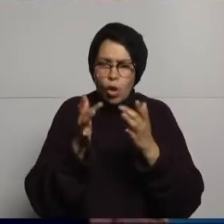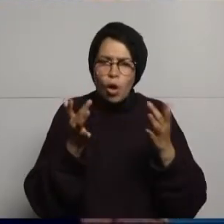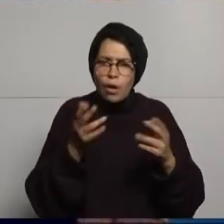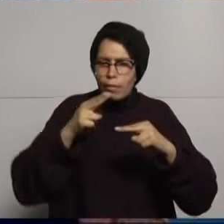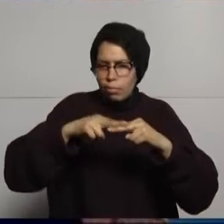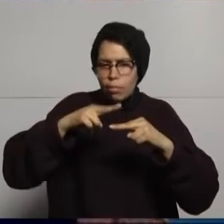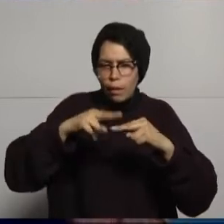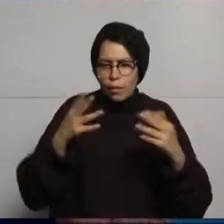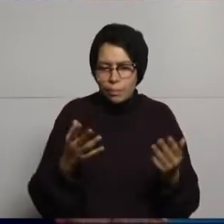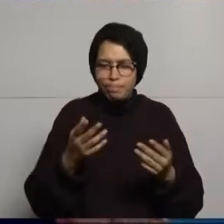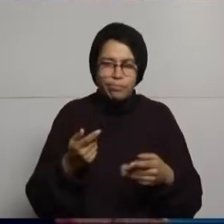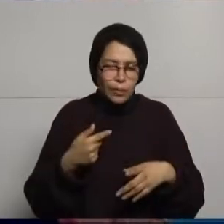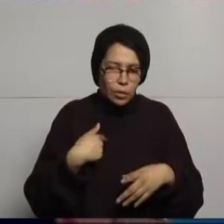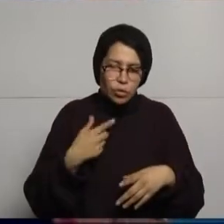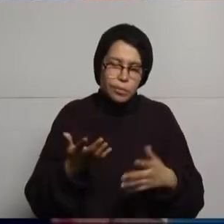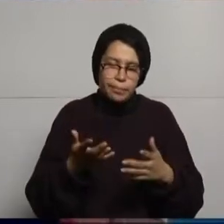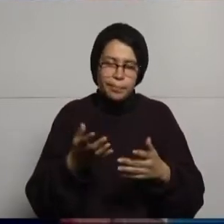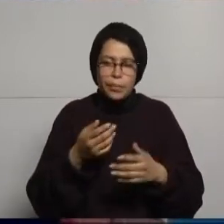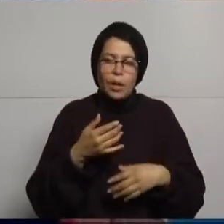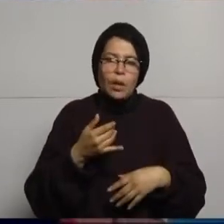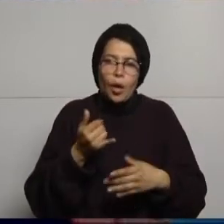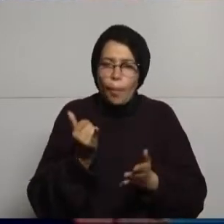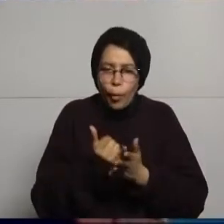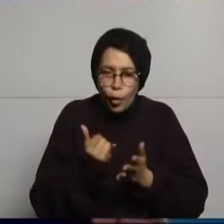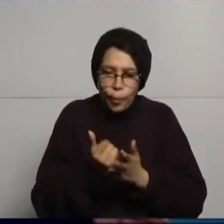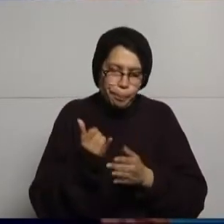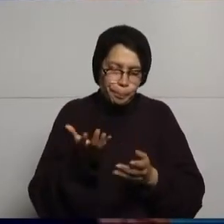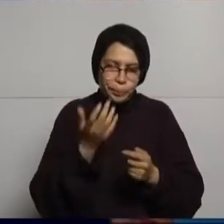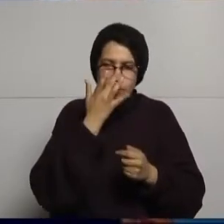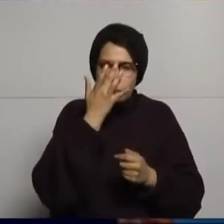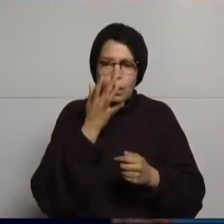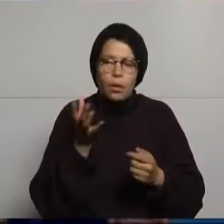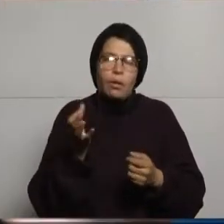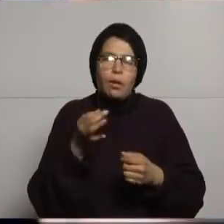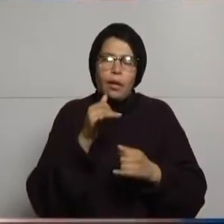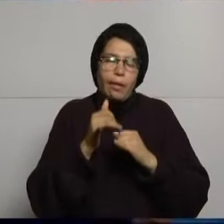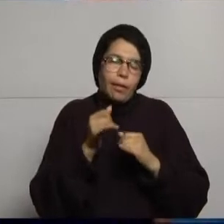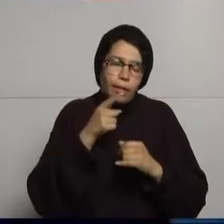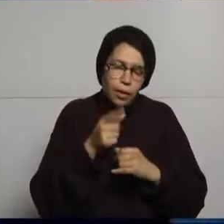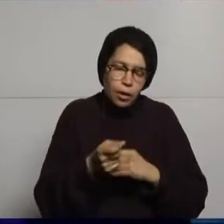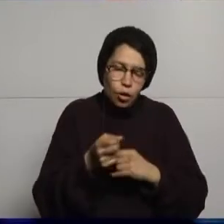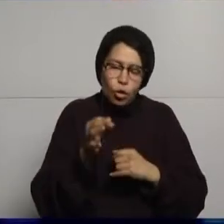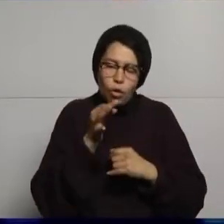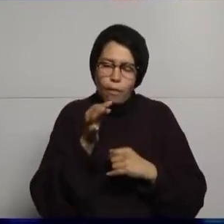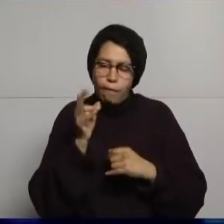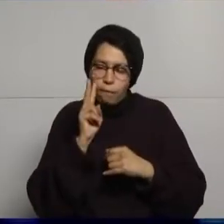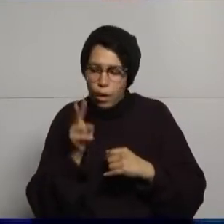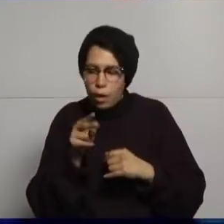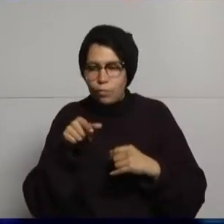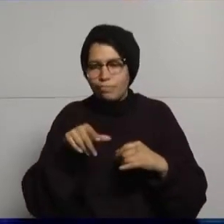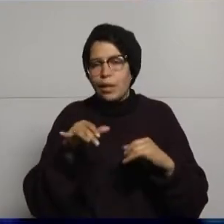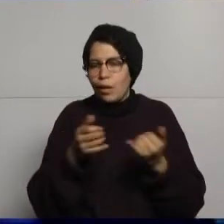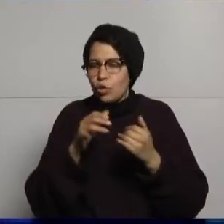yo jodo mucho con las ciudades inteligentes y mientras veía ahora el video de Montevideo de todos los elementos de ciudades